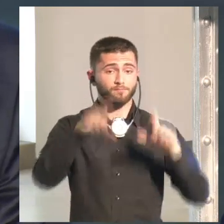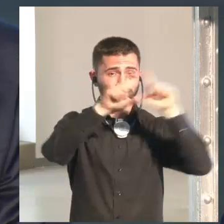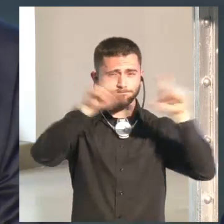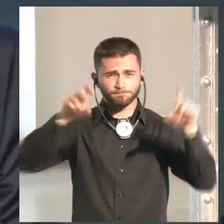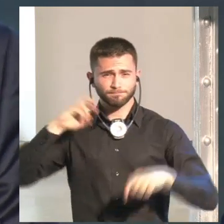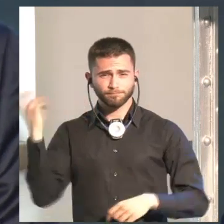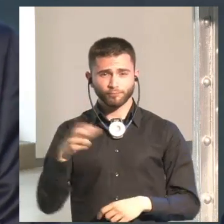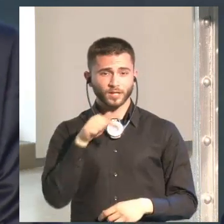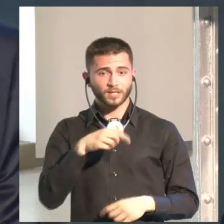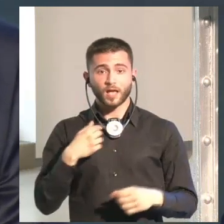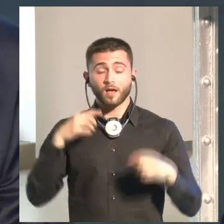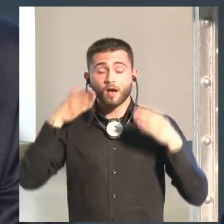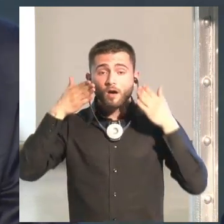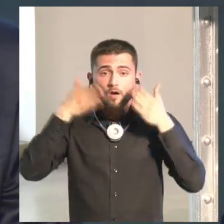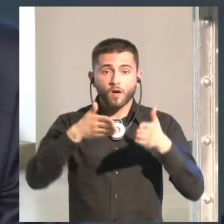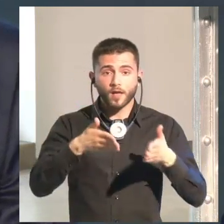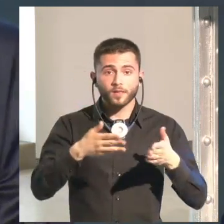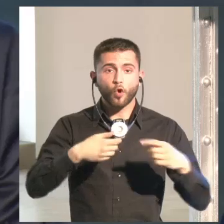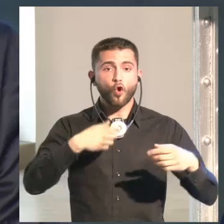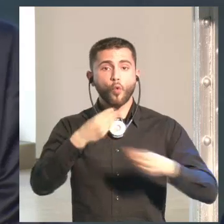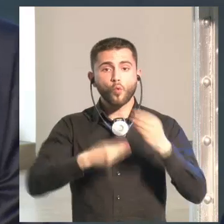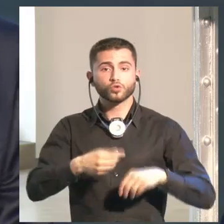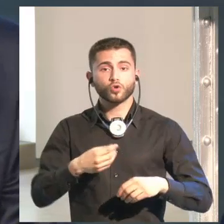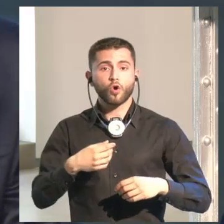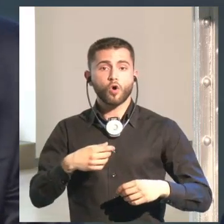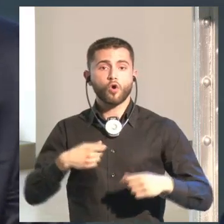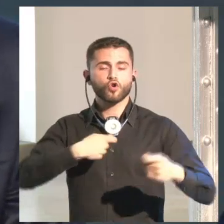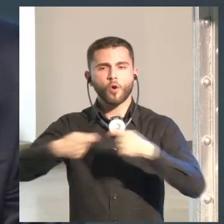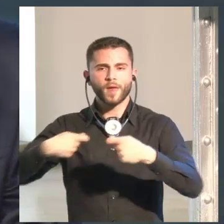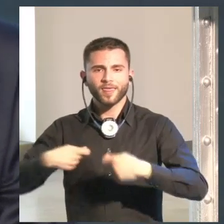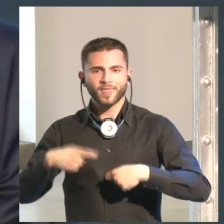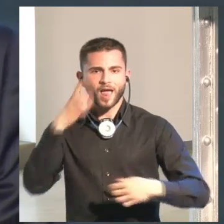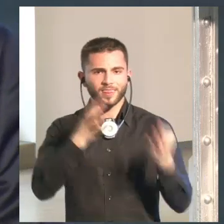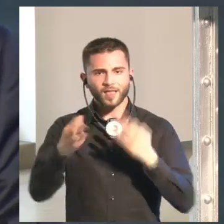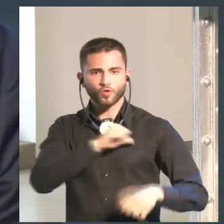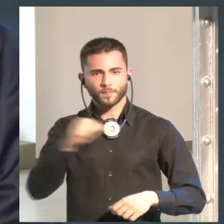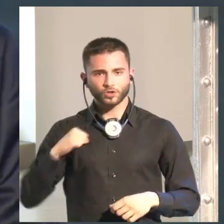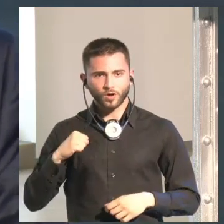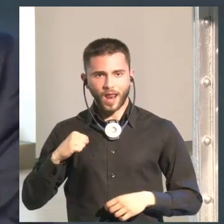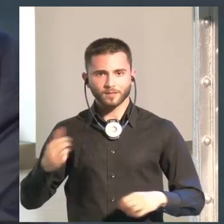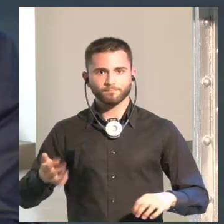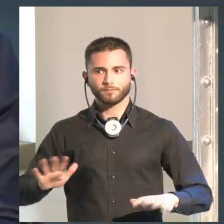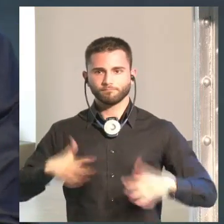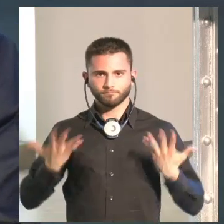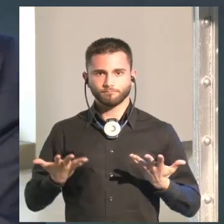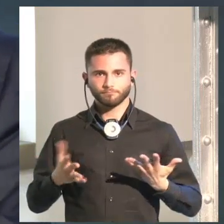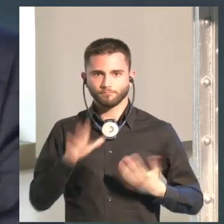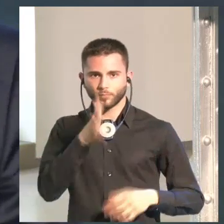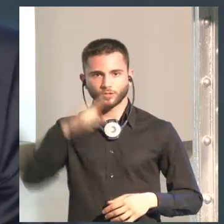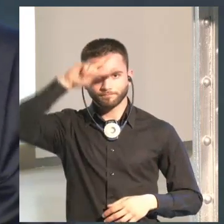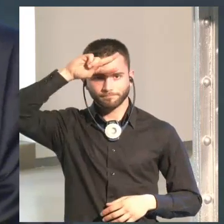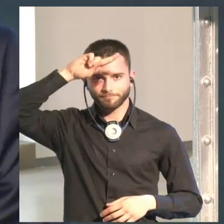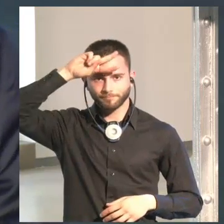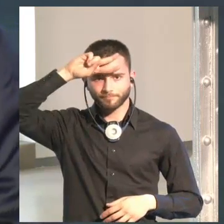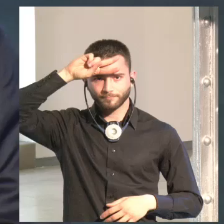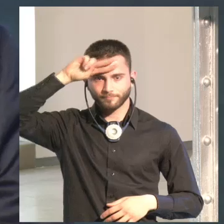basado en el uso comercial de los datos personales es la principal razón de estas preocupaciones, ¿verdad?